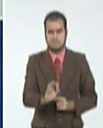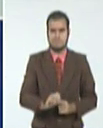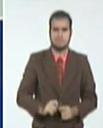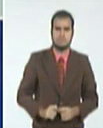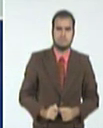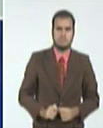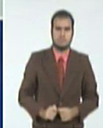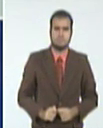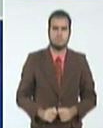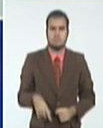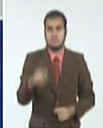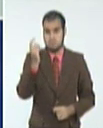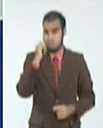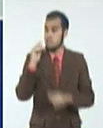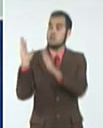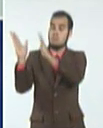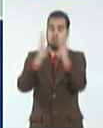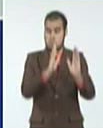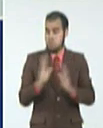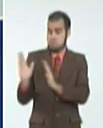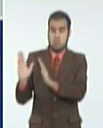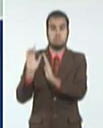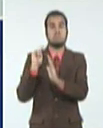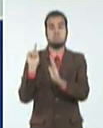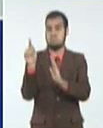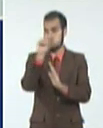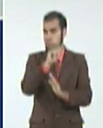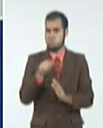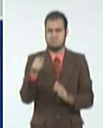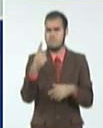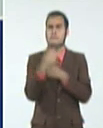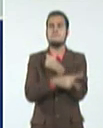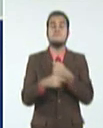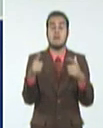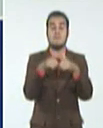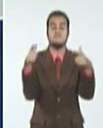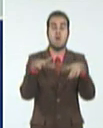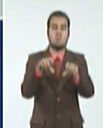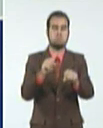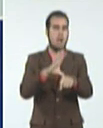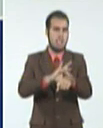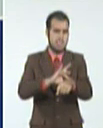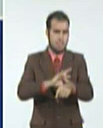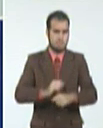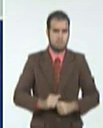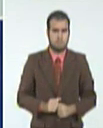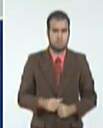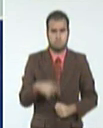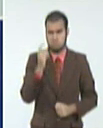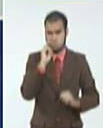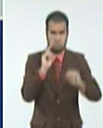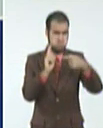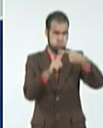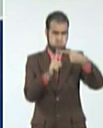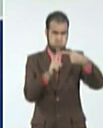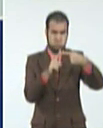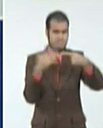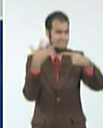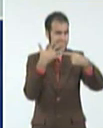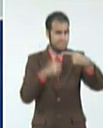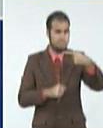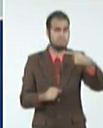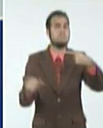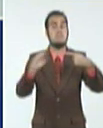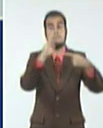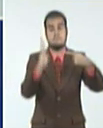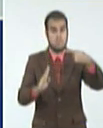los países que diagnosticaron ayer más casos. Pueden ver que Brasil, con la cifra